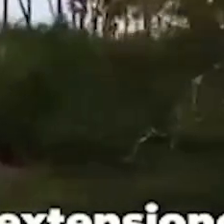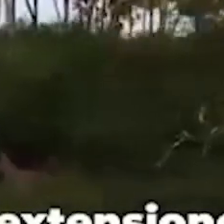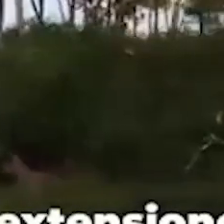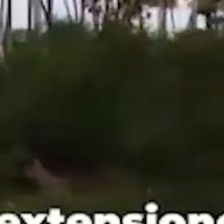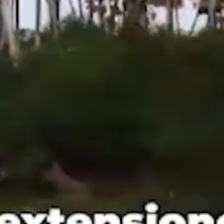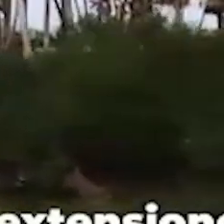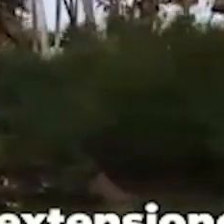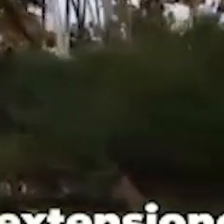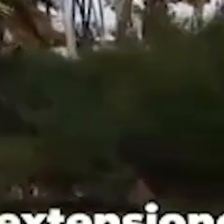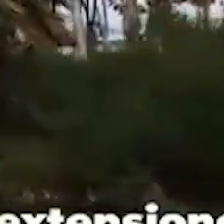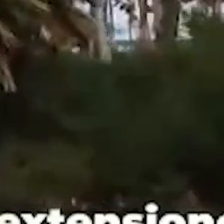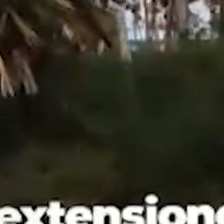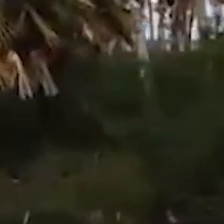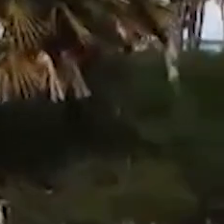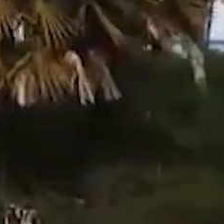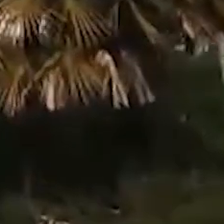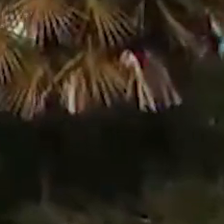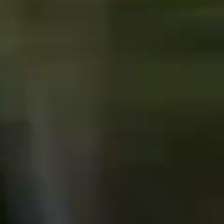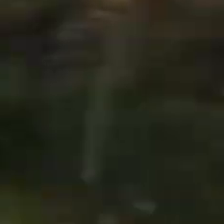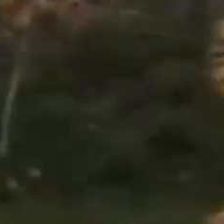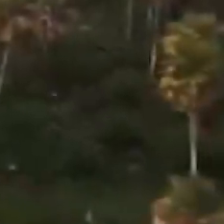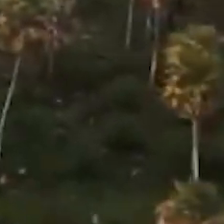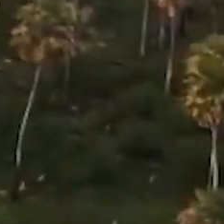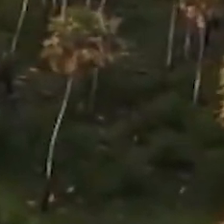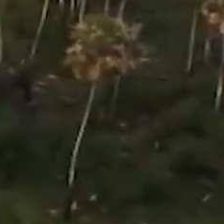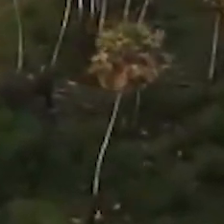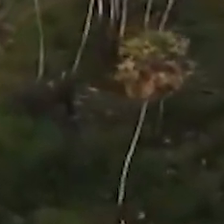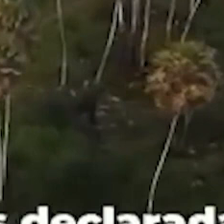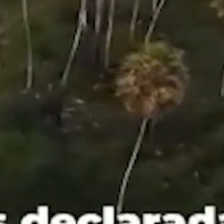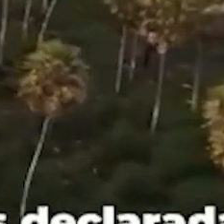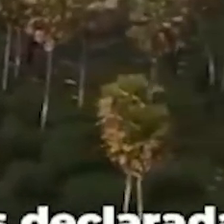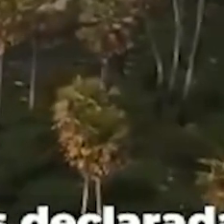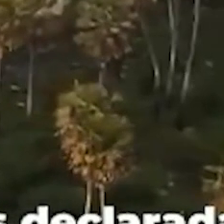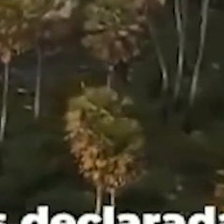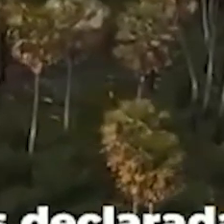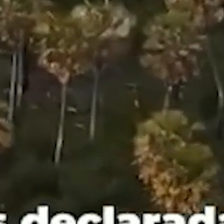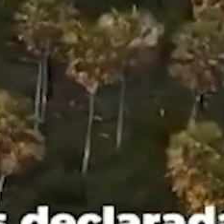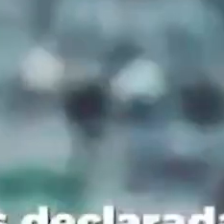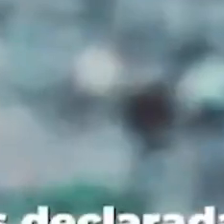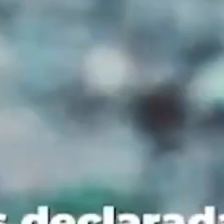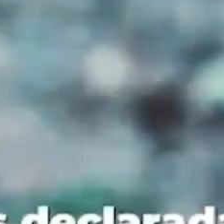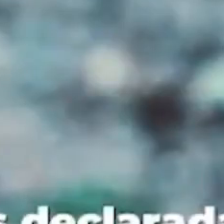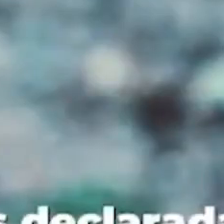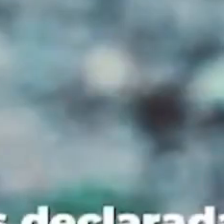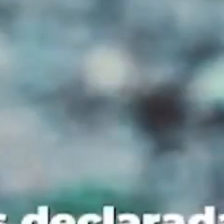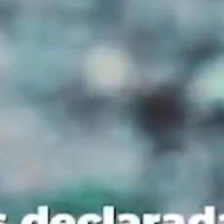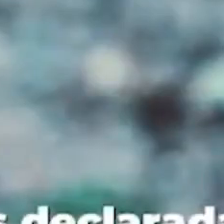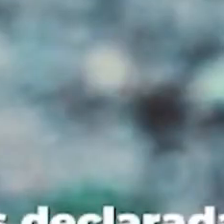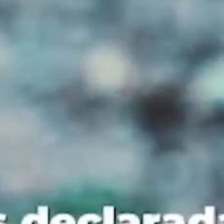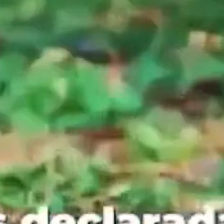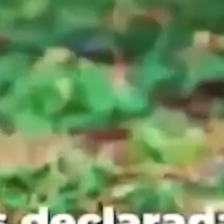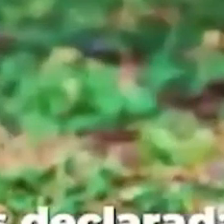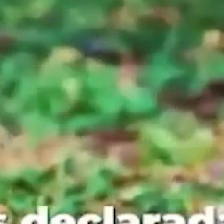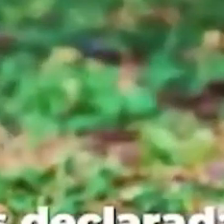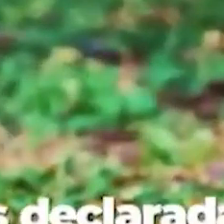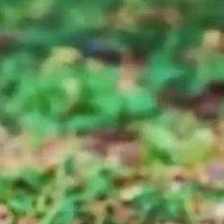de estas especies estelares. Creo que hay todo un trabajo conjunto que no puede ser dejado